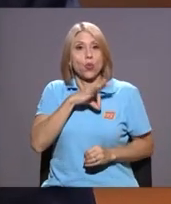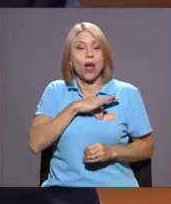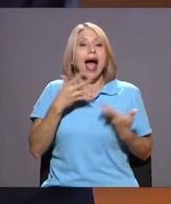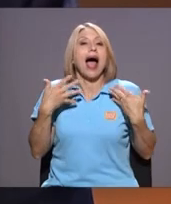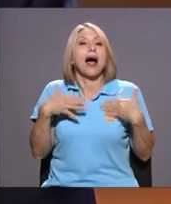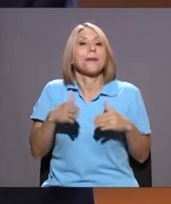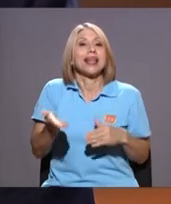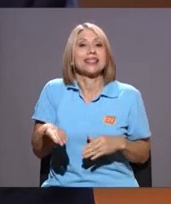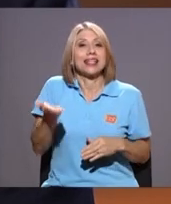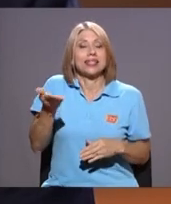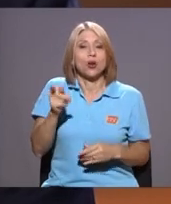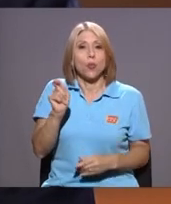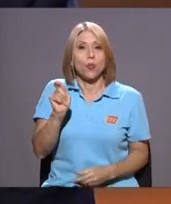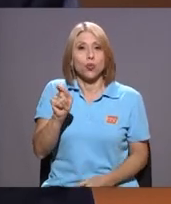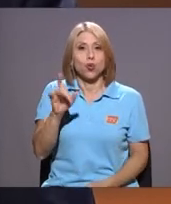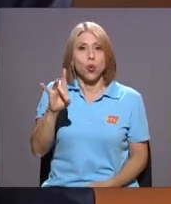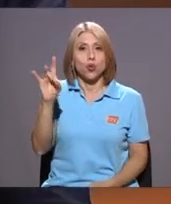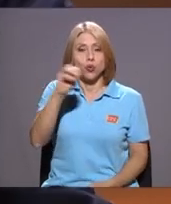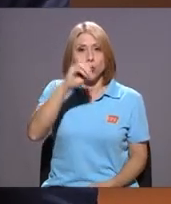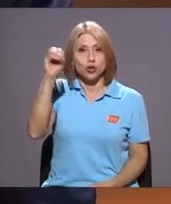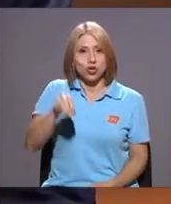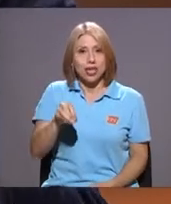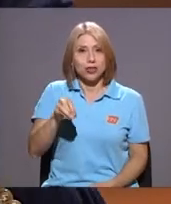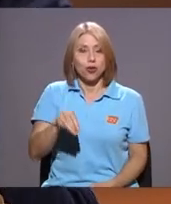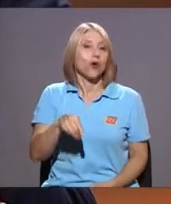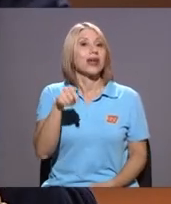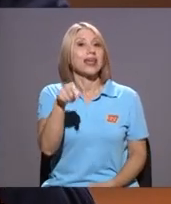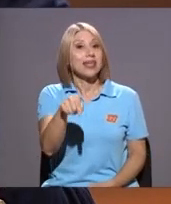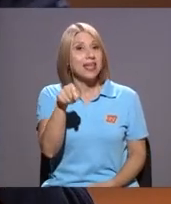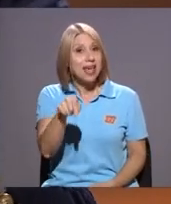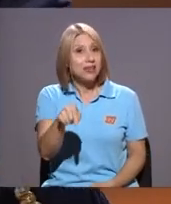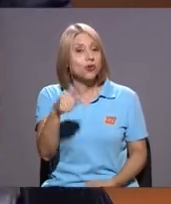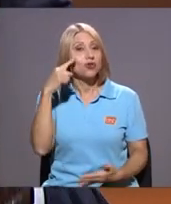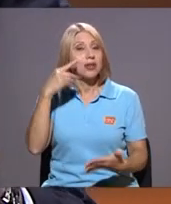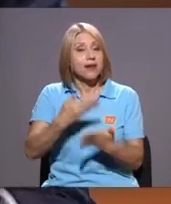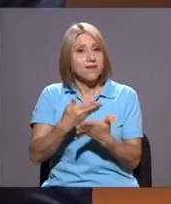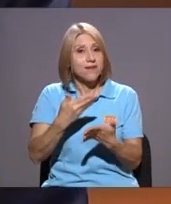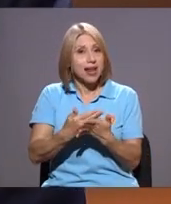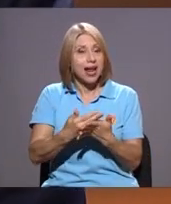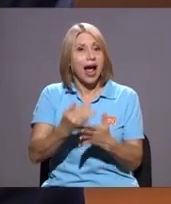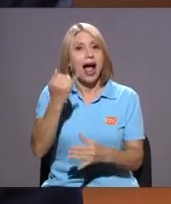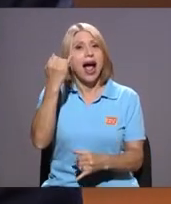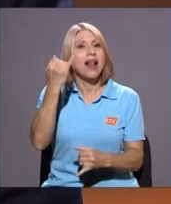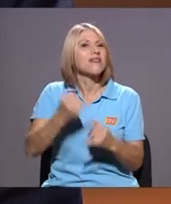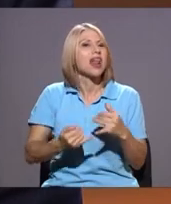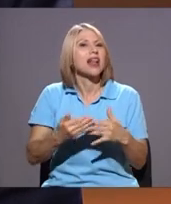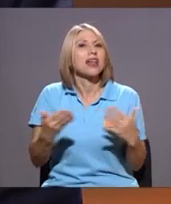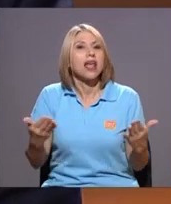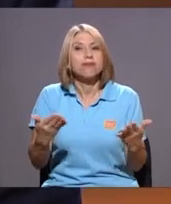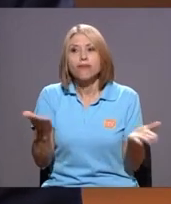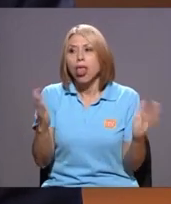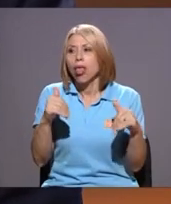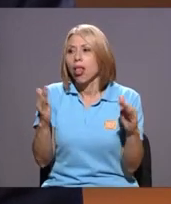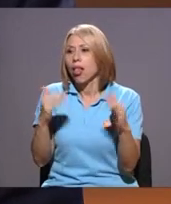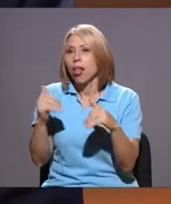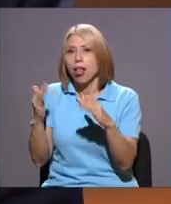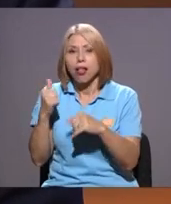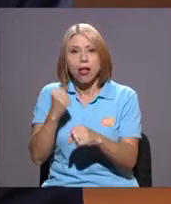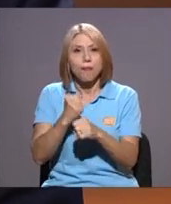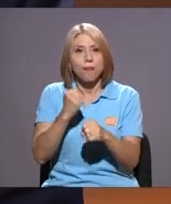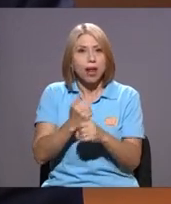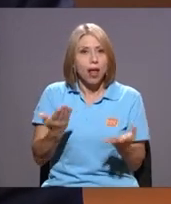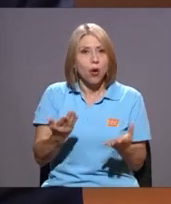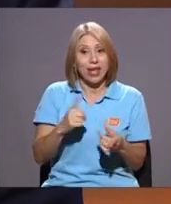crecieron punto 8% y eso claro se refleja al final en desempleo y es lo que hace que un